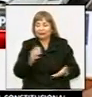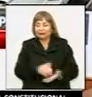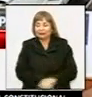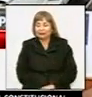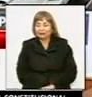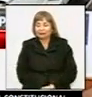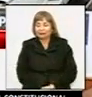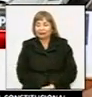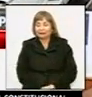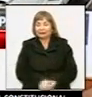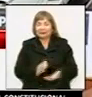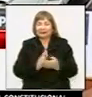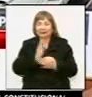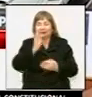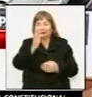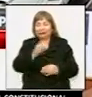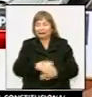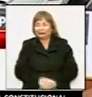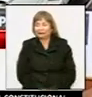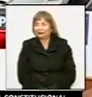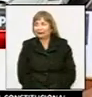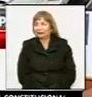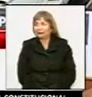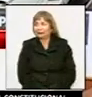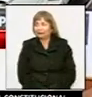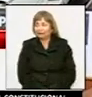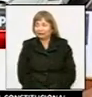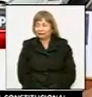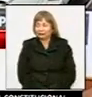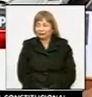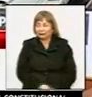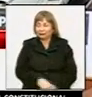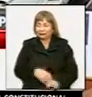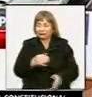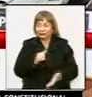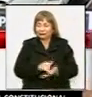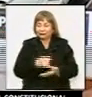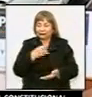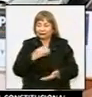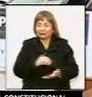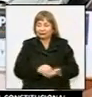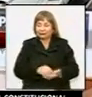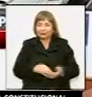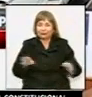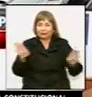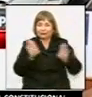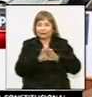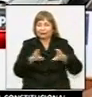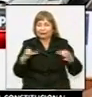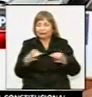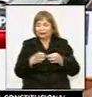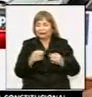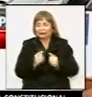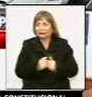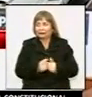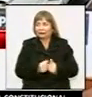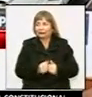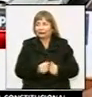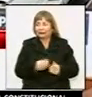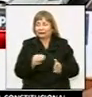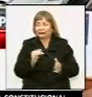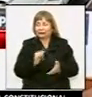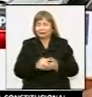colegas, cuando vamos a nuestra región? ¿Qué nos dicen? Cierren el Congreso. ¿Da vergüenza o no